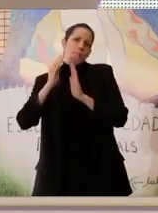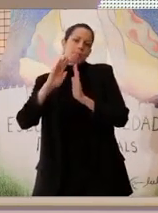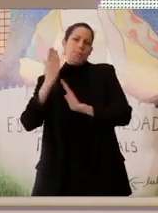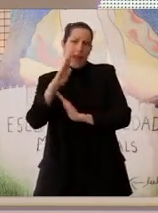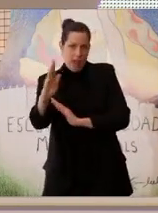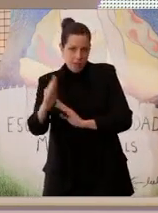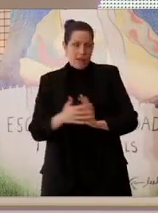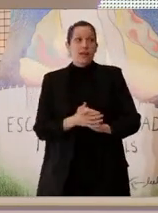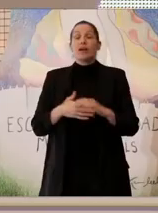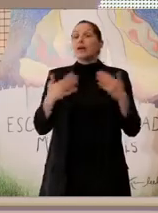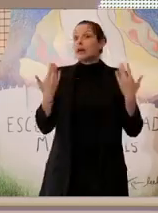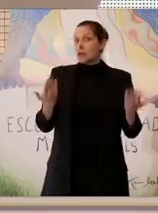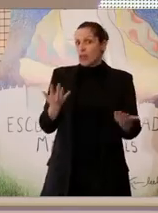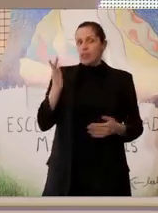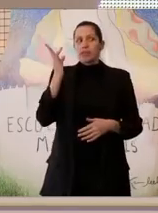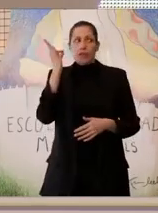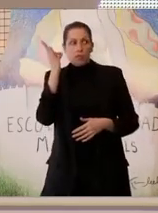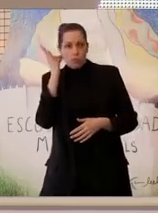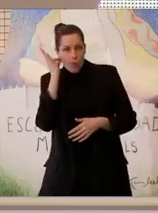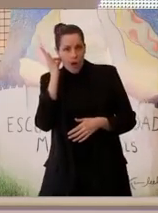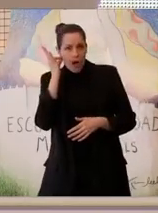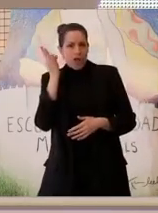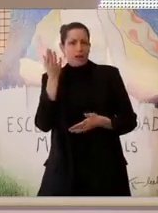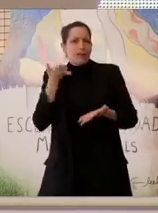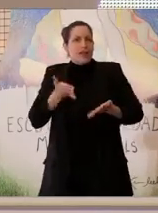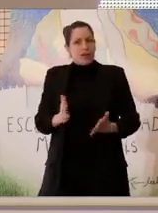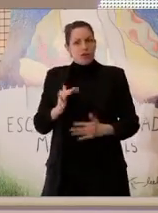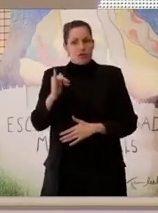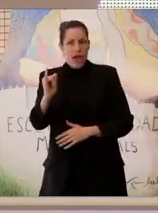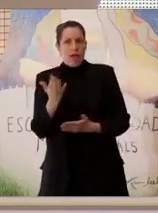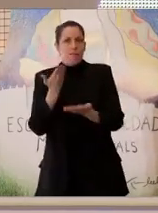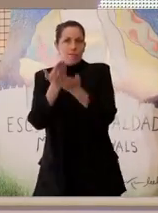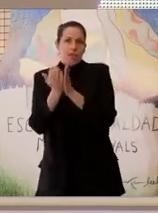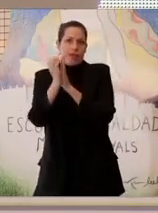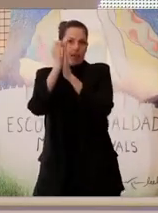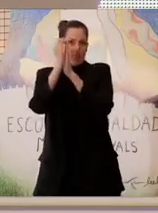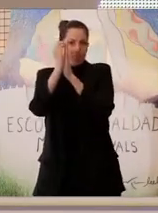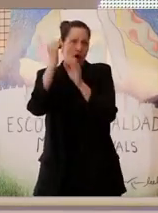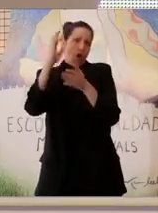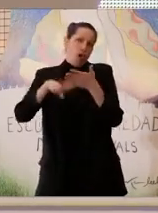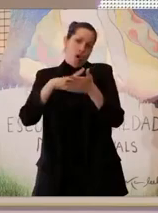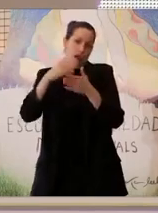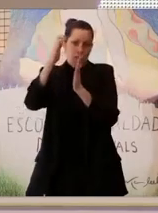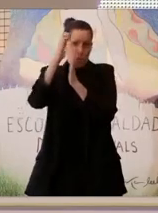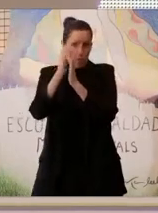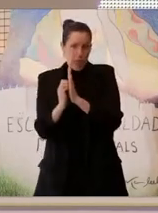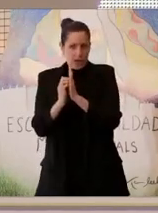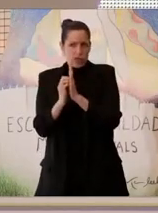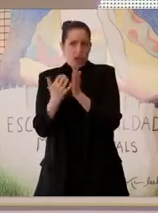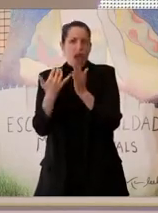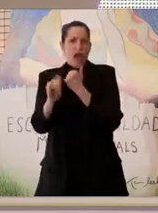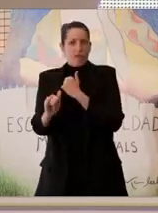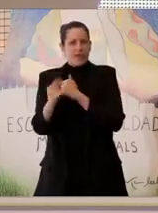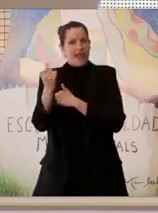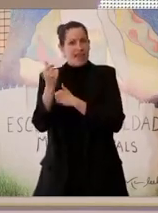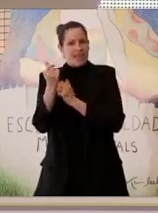hijos, esas mujeres que han pedido, se las ha dado con carácter excepcional, reducciones de jornada, esa retribución variable no la perciben en la misma cantidad. Tiene